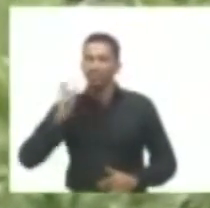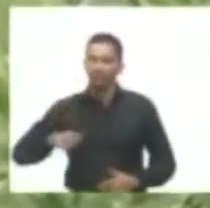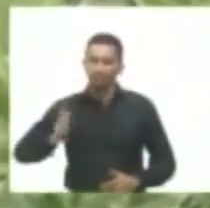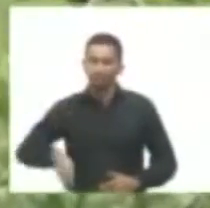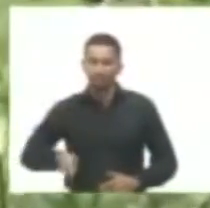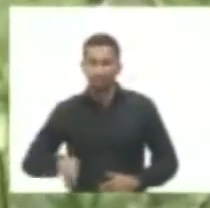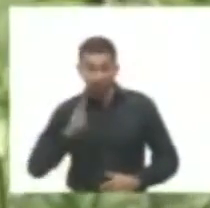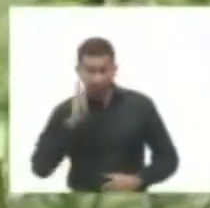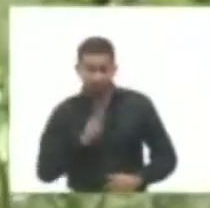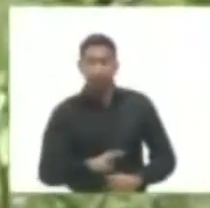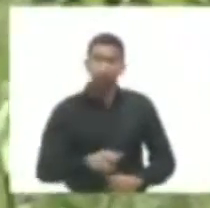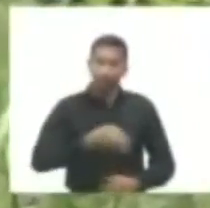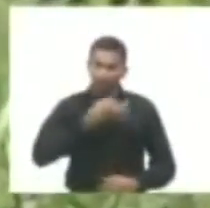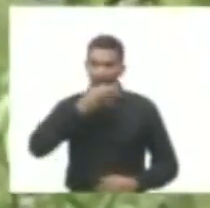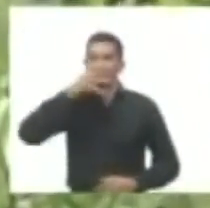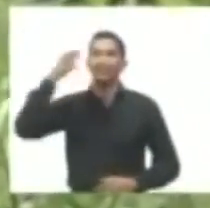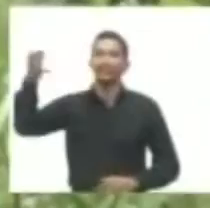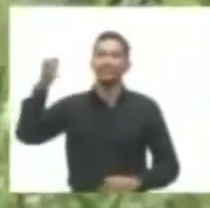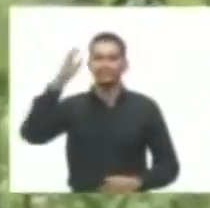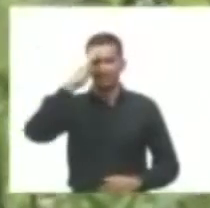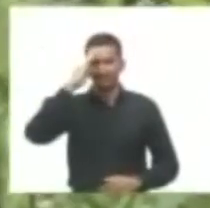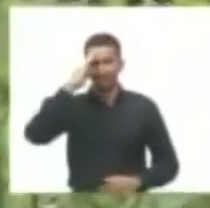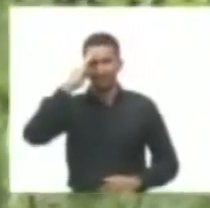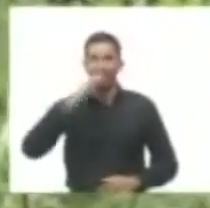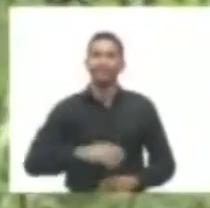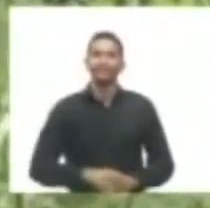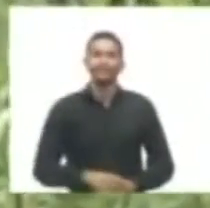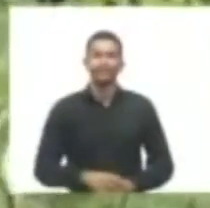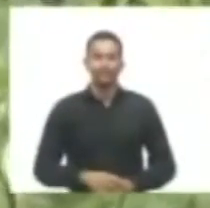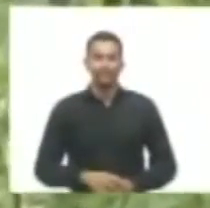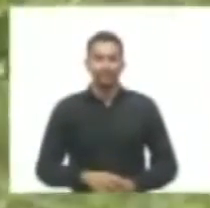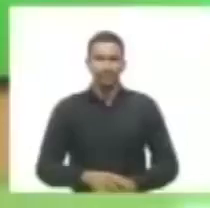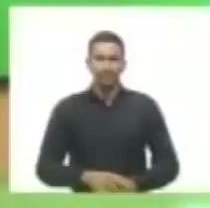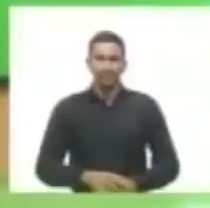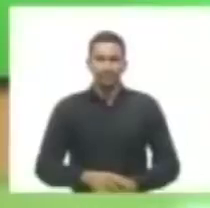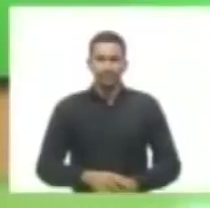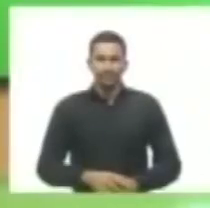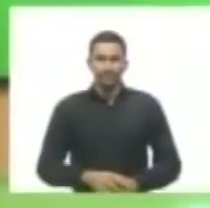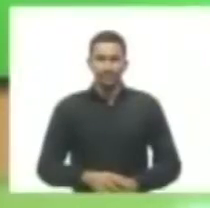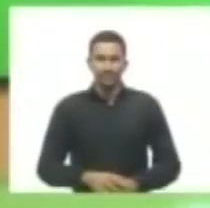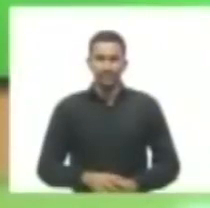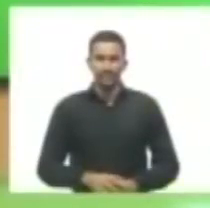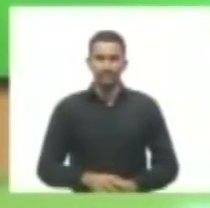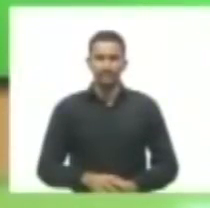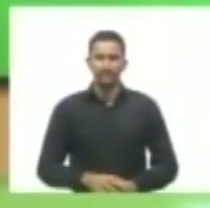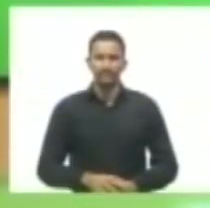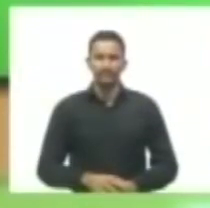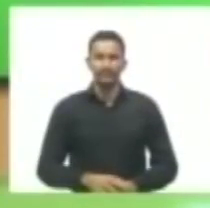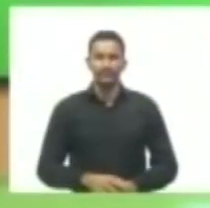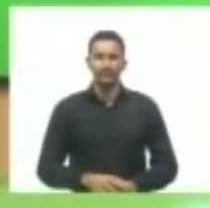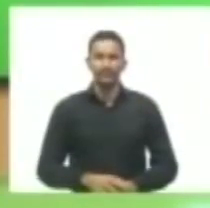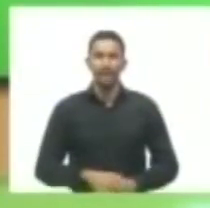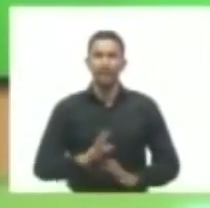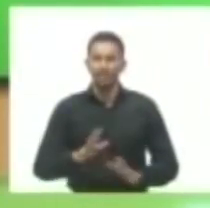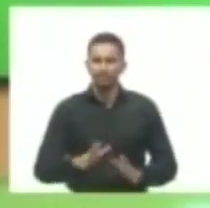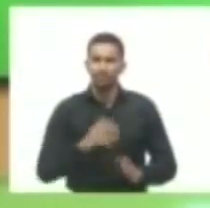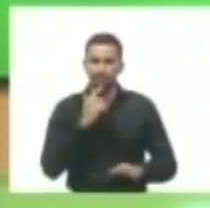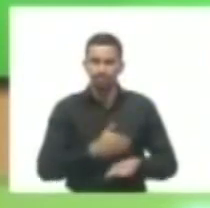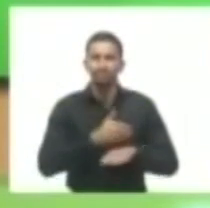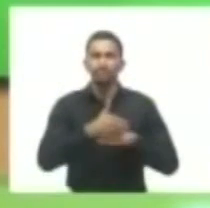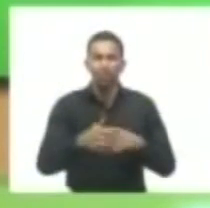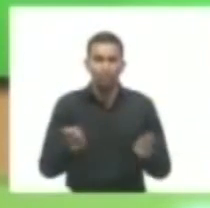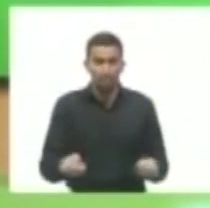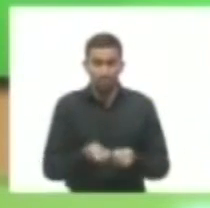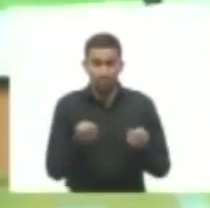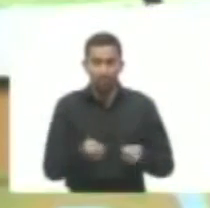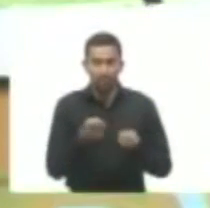sector y de inmediato dio aviso a las autoridades. Muy bien, vamos entonces a una pausa para comerciales y